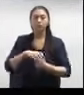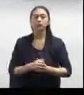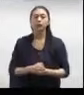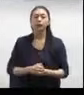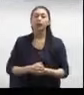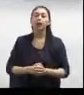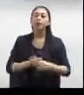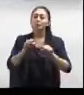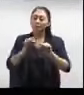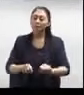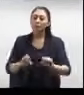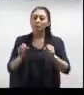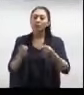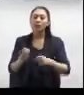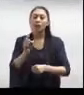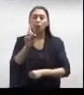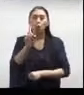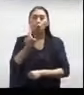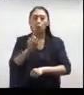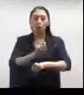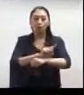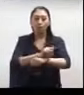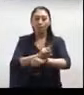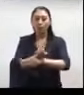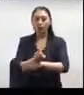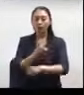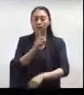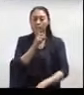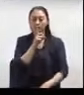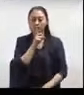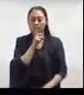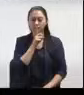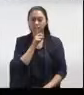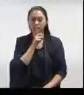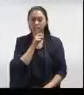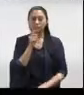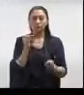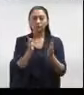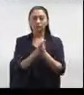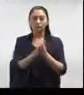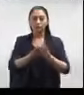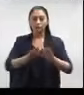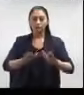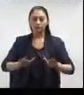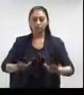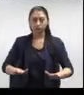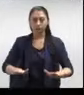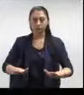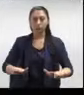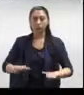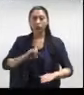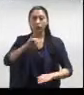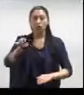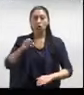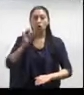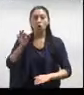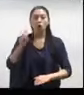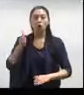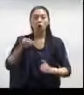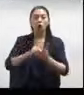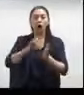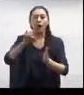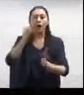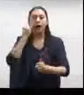permitamos un minuto de silencio por el fallecimiento del distinguido señor Joaquín